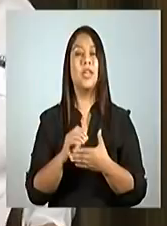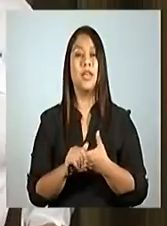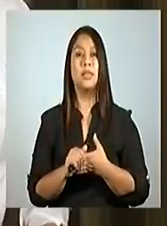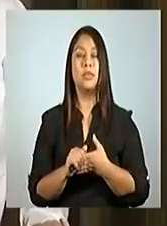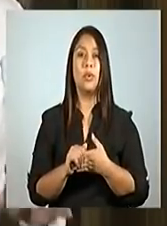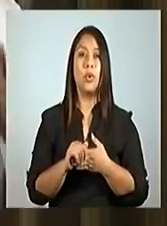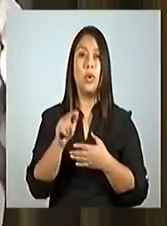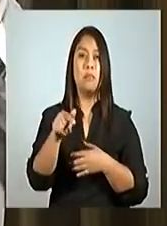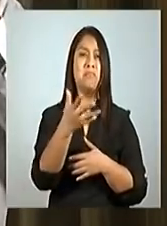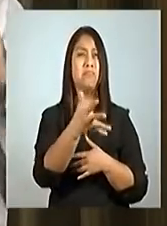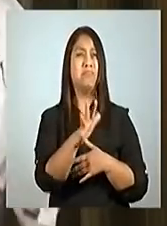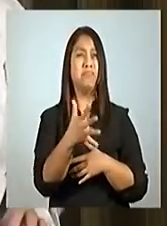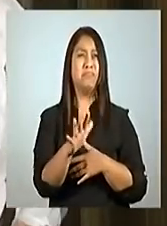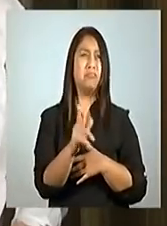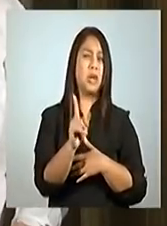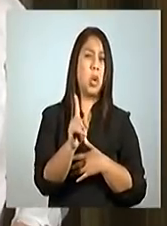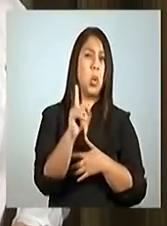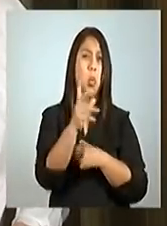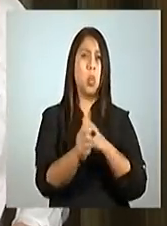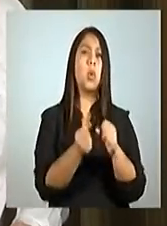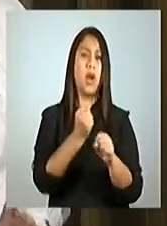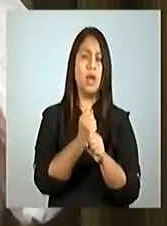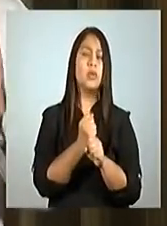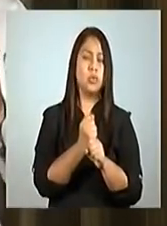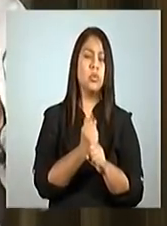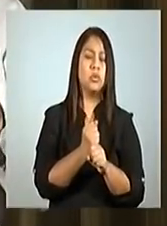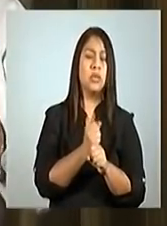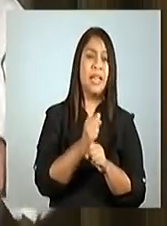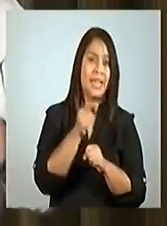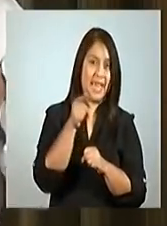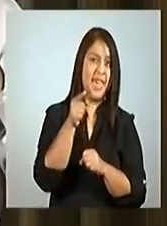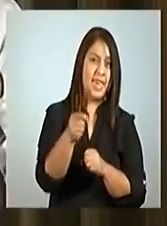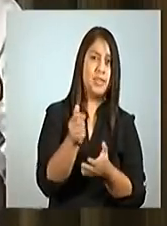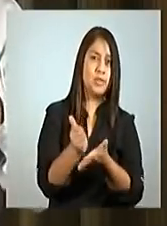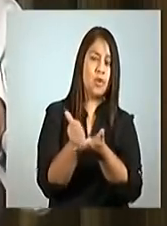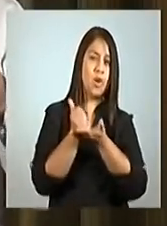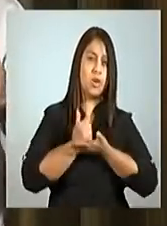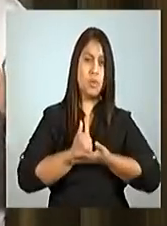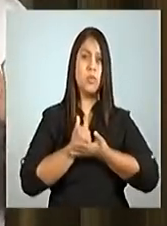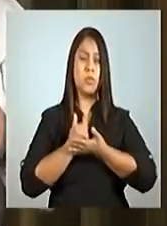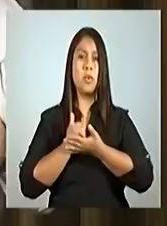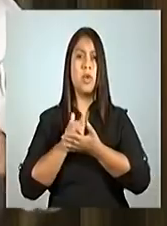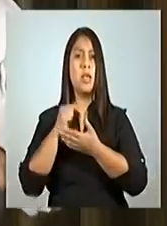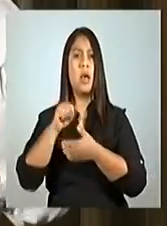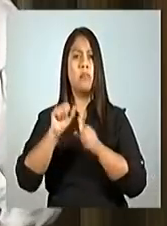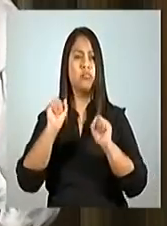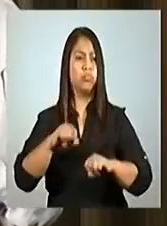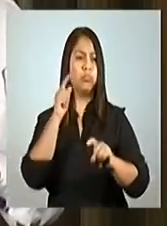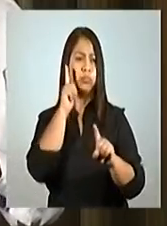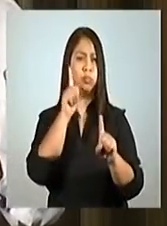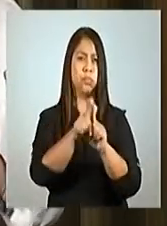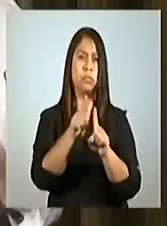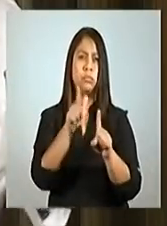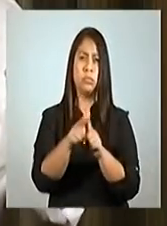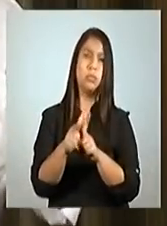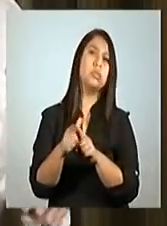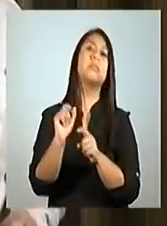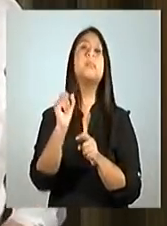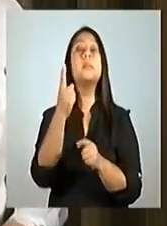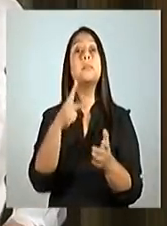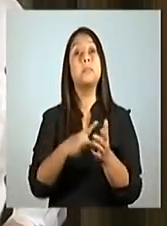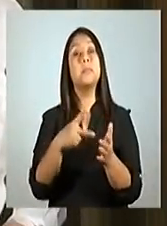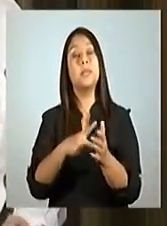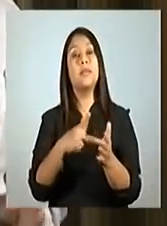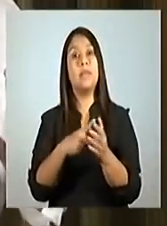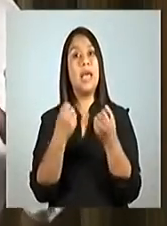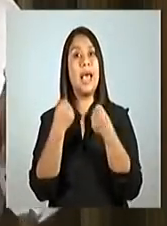19% en aproximadamente un año. Eso va a ayudarnos a lograr por primera